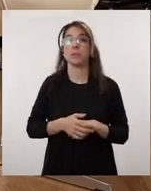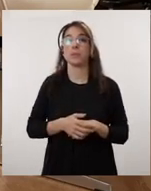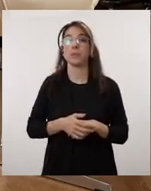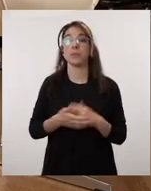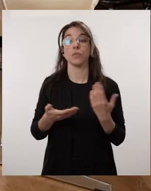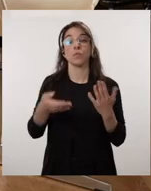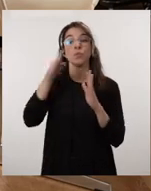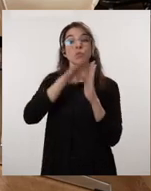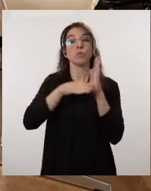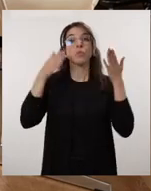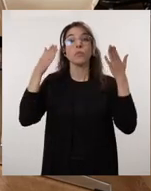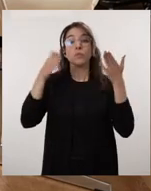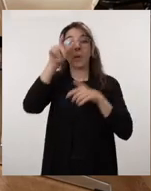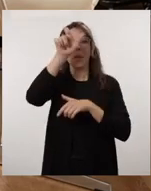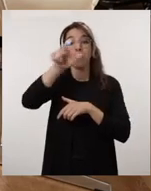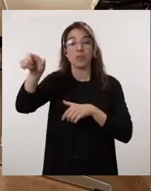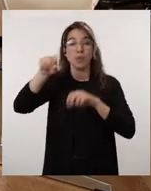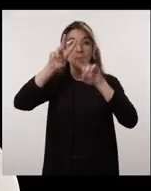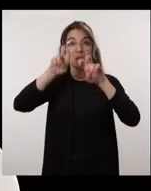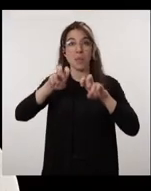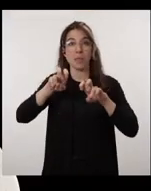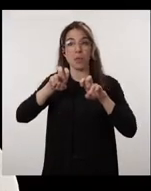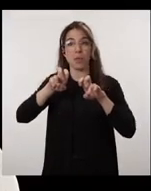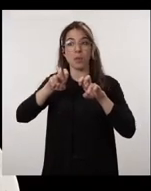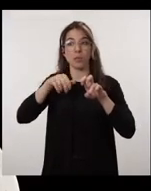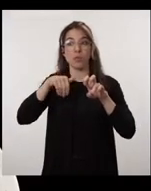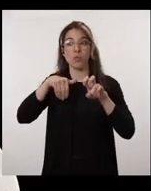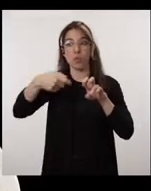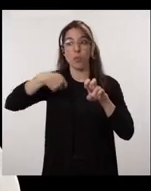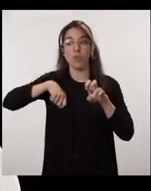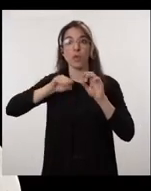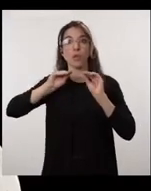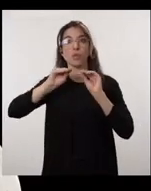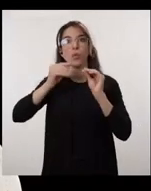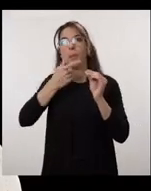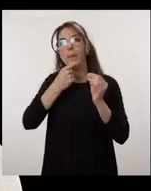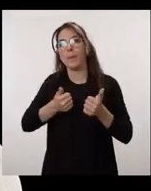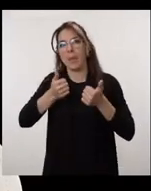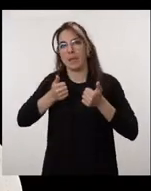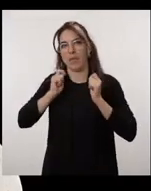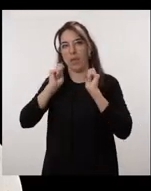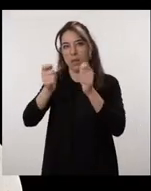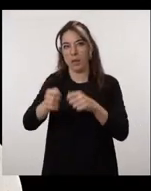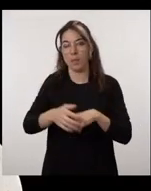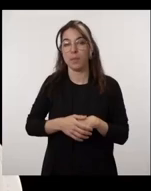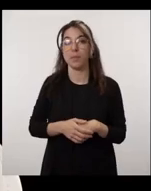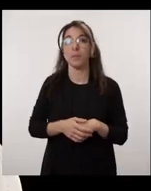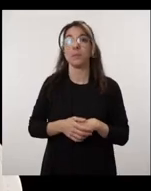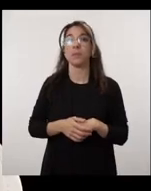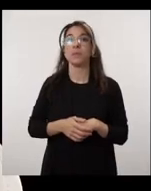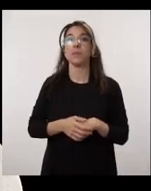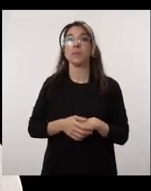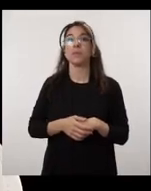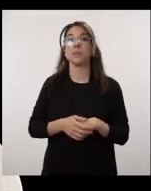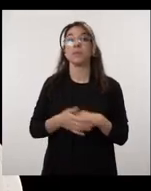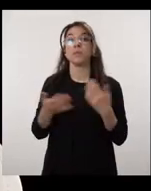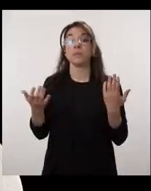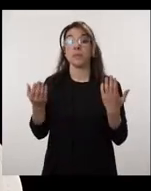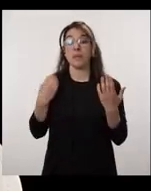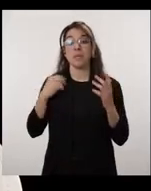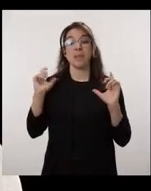centra en facilitar el desarrollo profesional de los investigadores en este sentido las mentorías